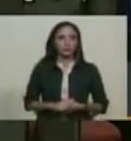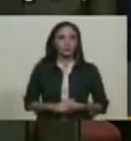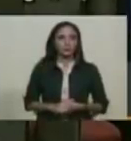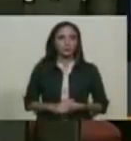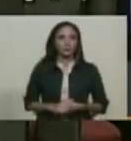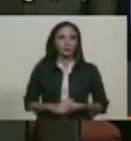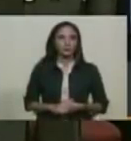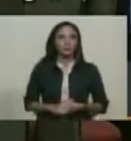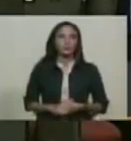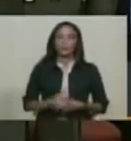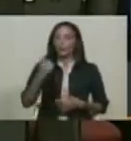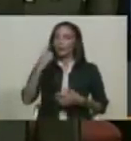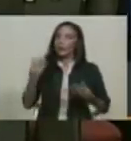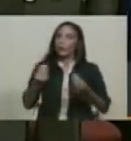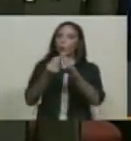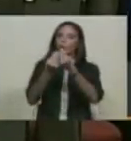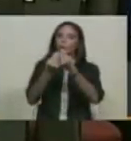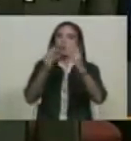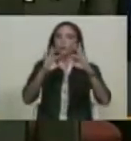aquí frente a su familia,